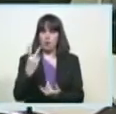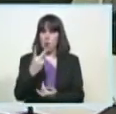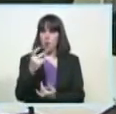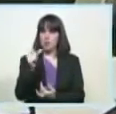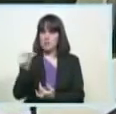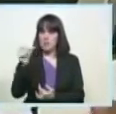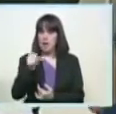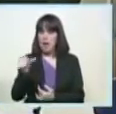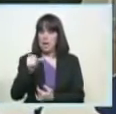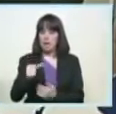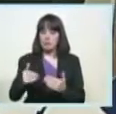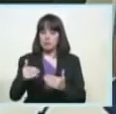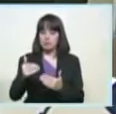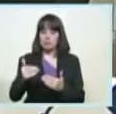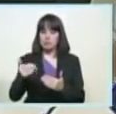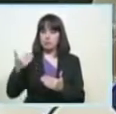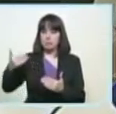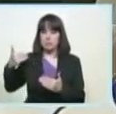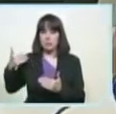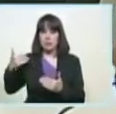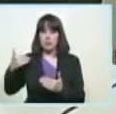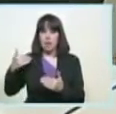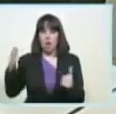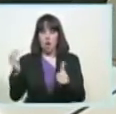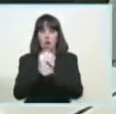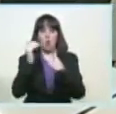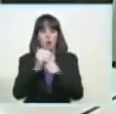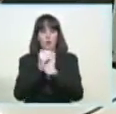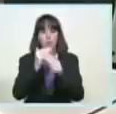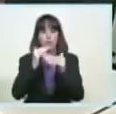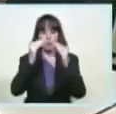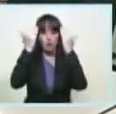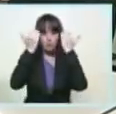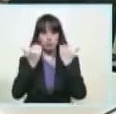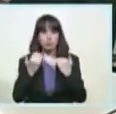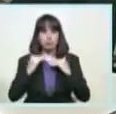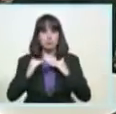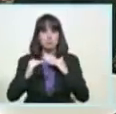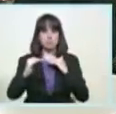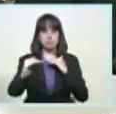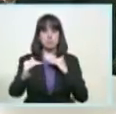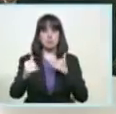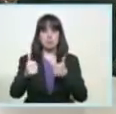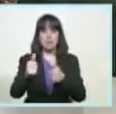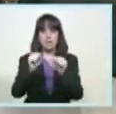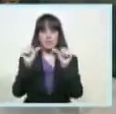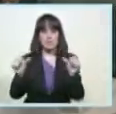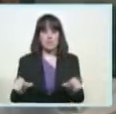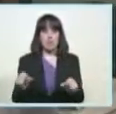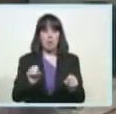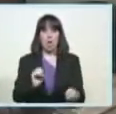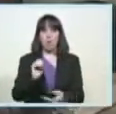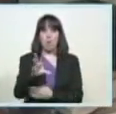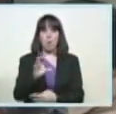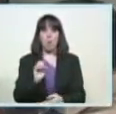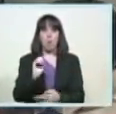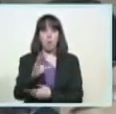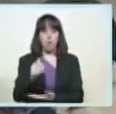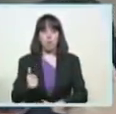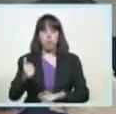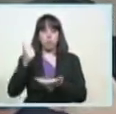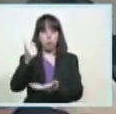semanas logramos armonizar el sistema de bonos de hogares de la